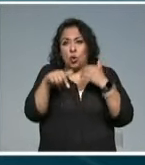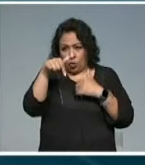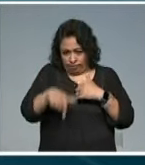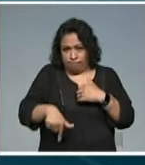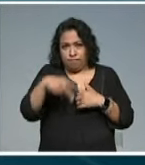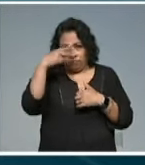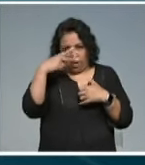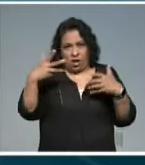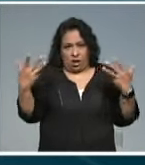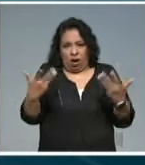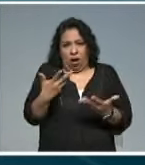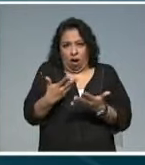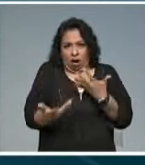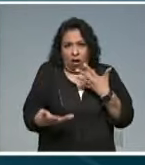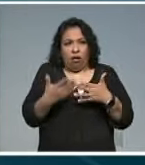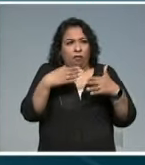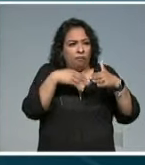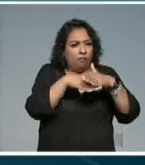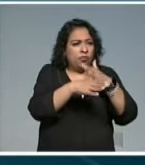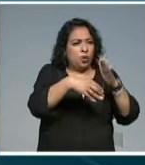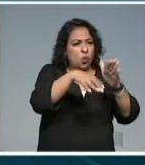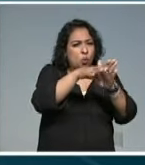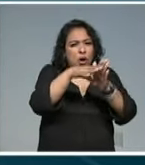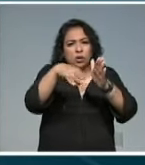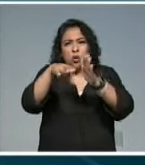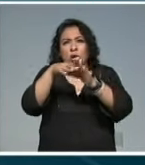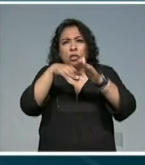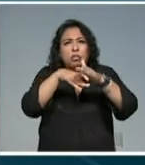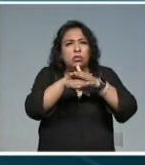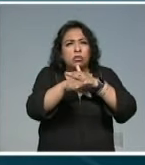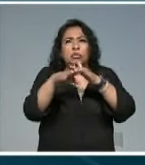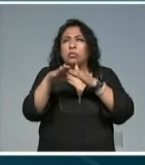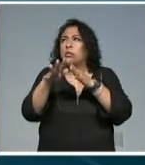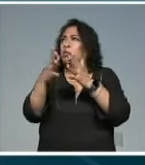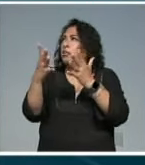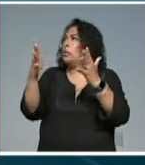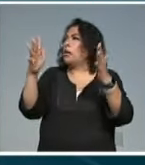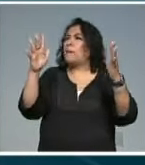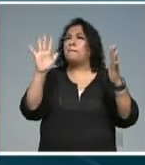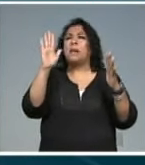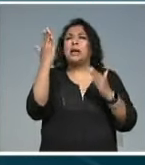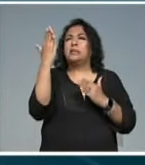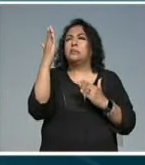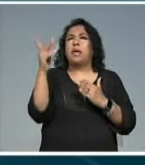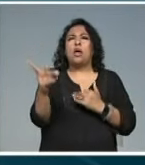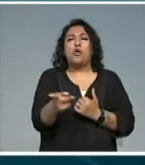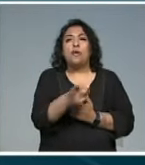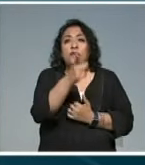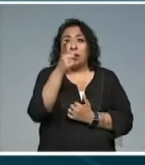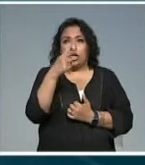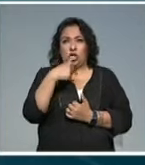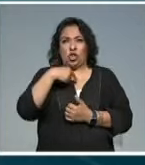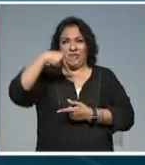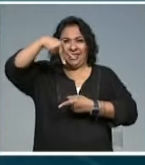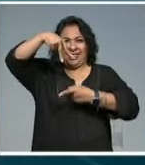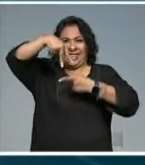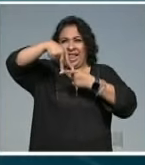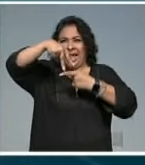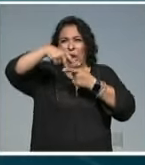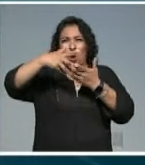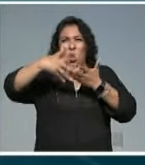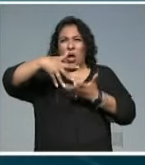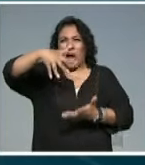México. Entras a cuartos que tienen este efecto de espejo infinito. Yo creo que se hizo un triángulo